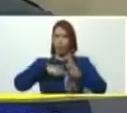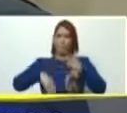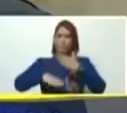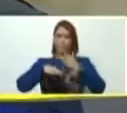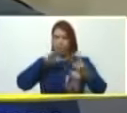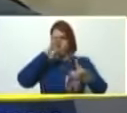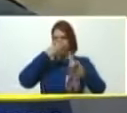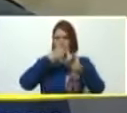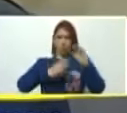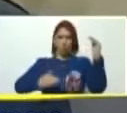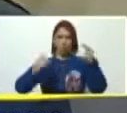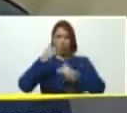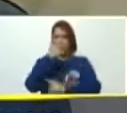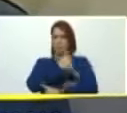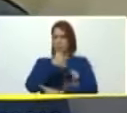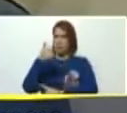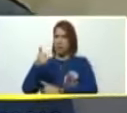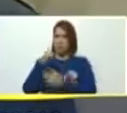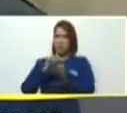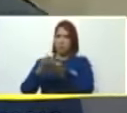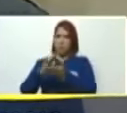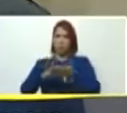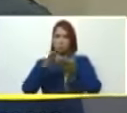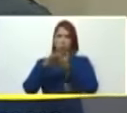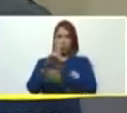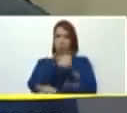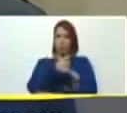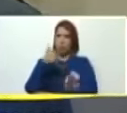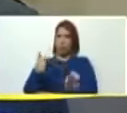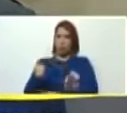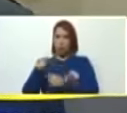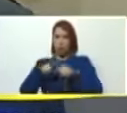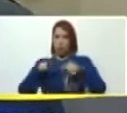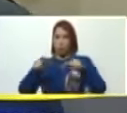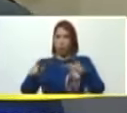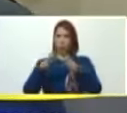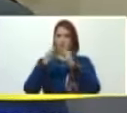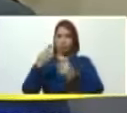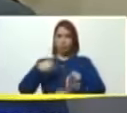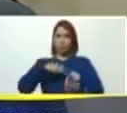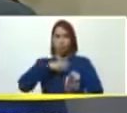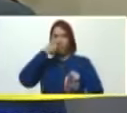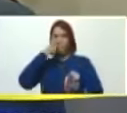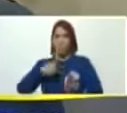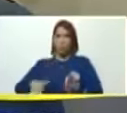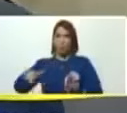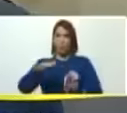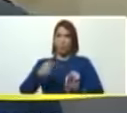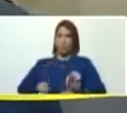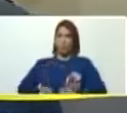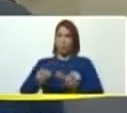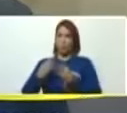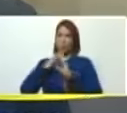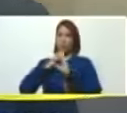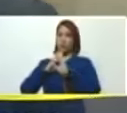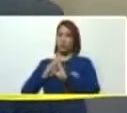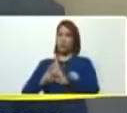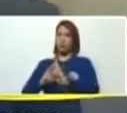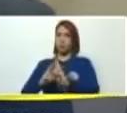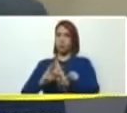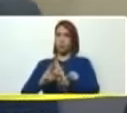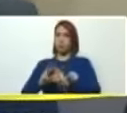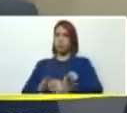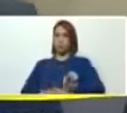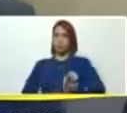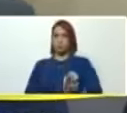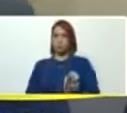llegar a cada solución, en cada lugar, en todo nuestro pueblo, dándole respuesta y